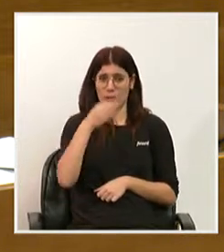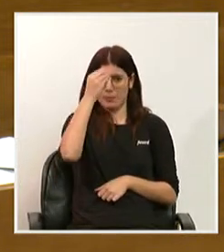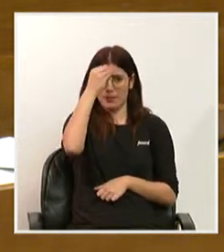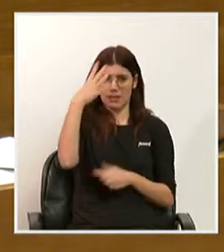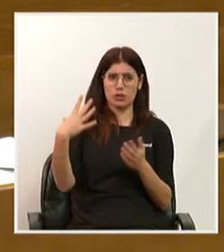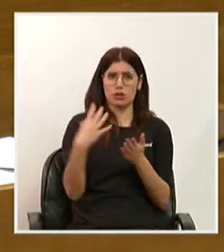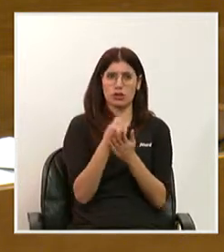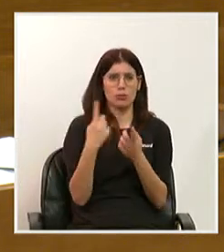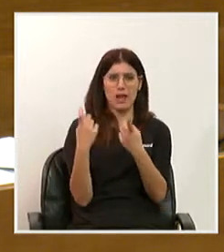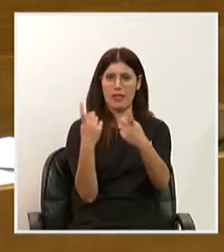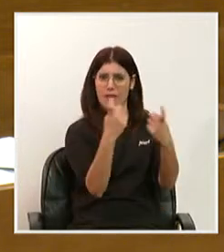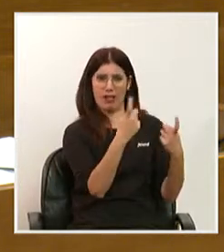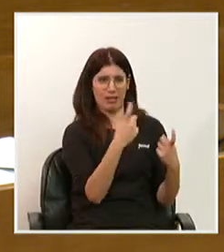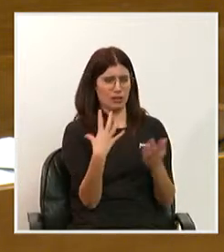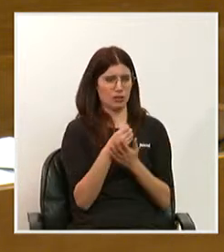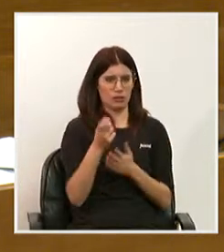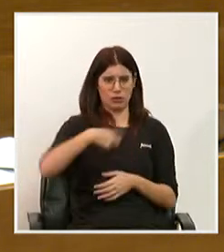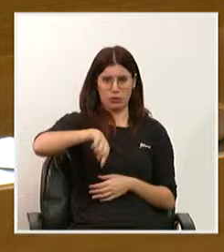queal